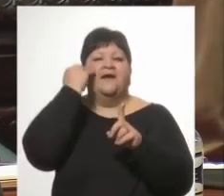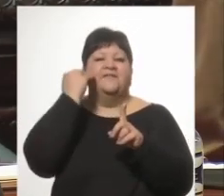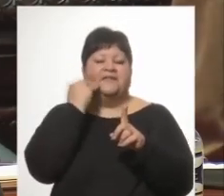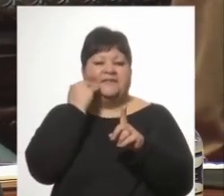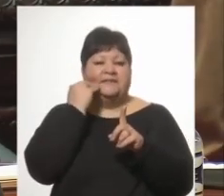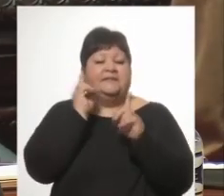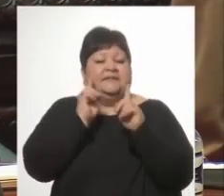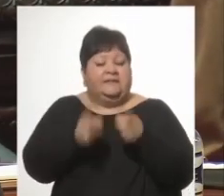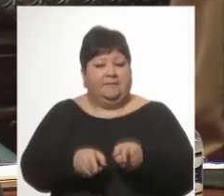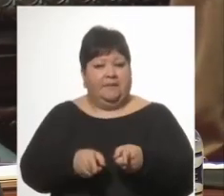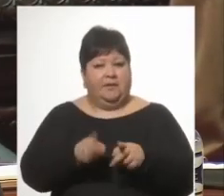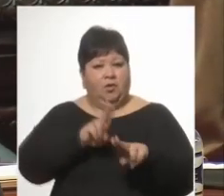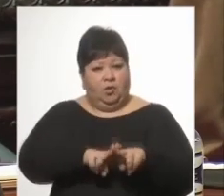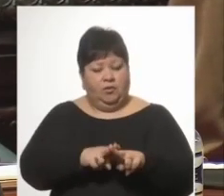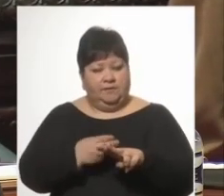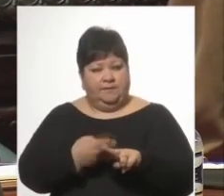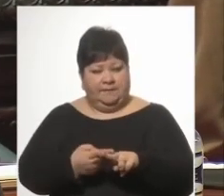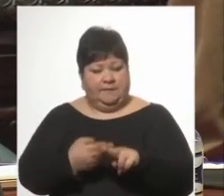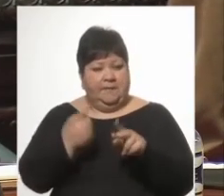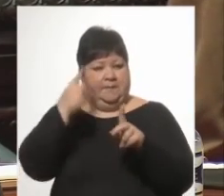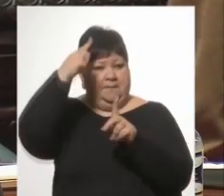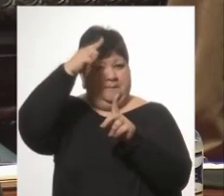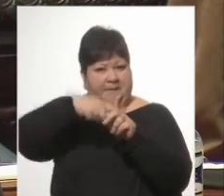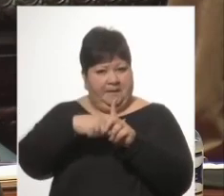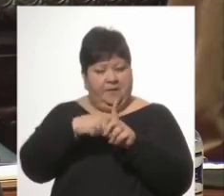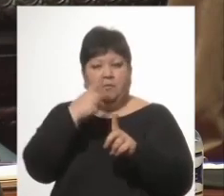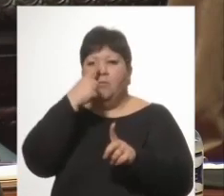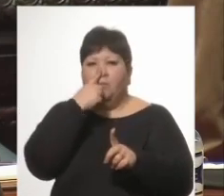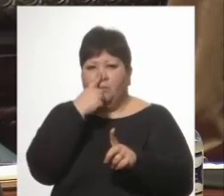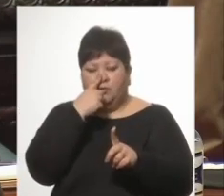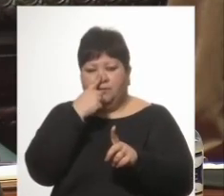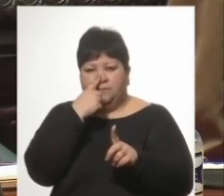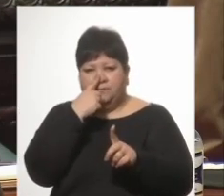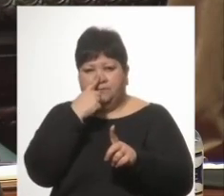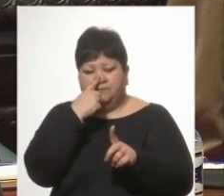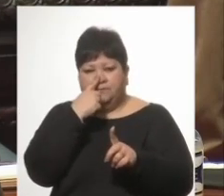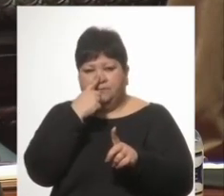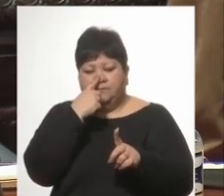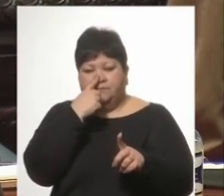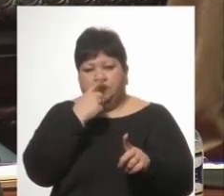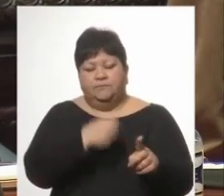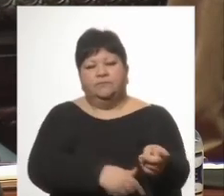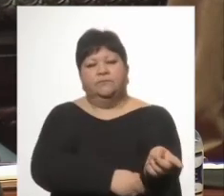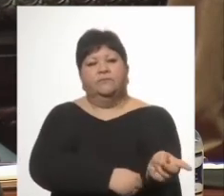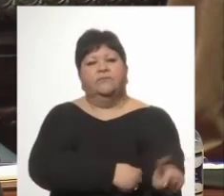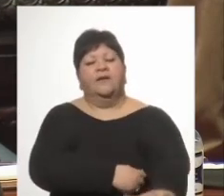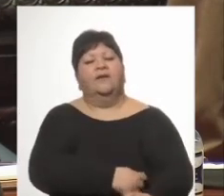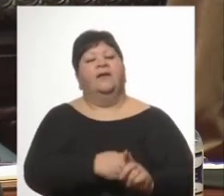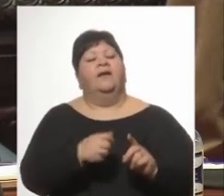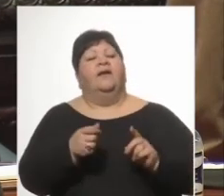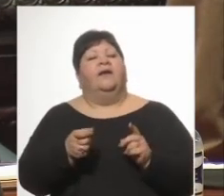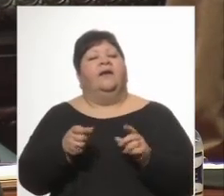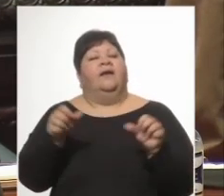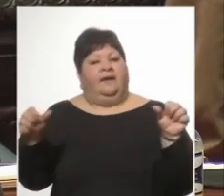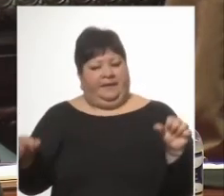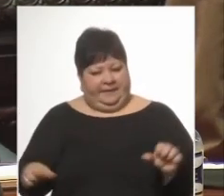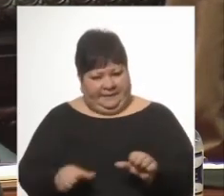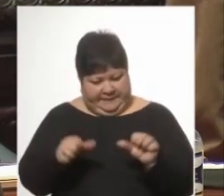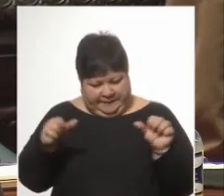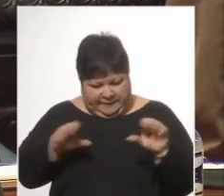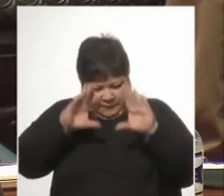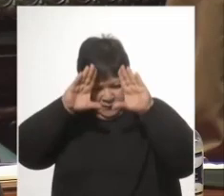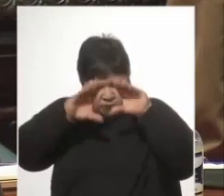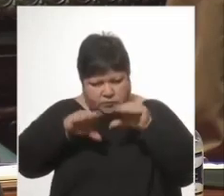y lo hice nuevamente en el mes de junio. Lo hice además de haber parado las